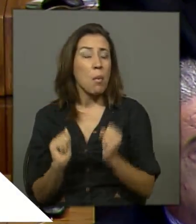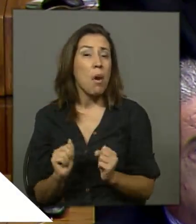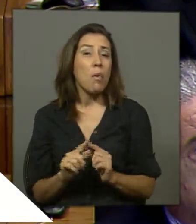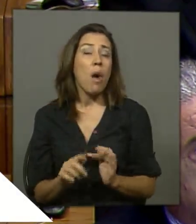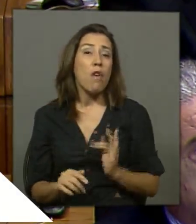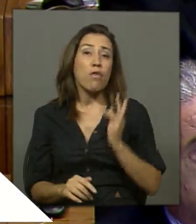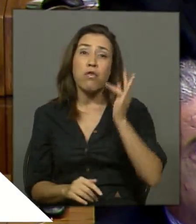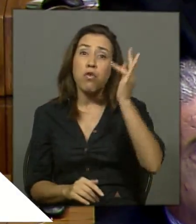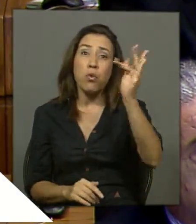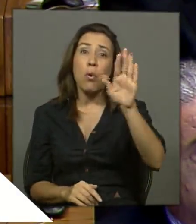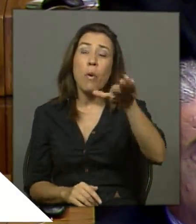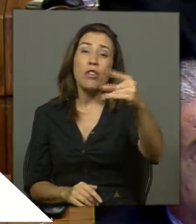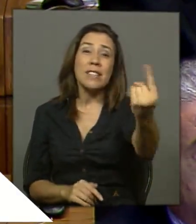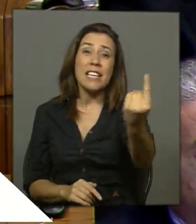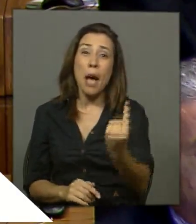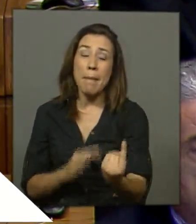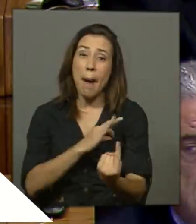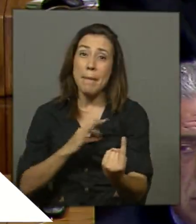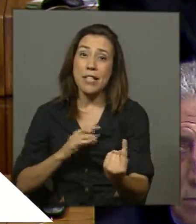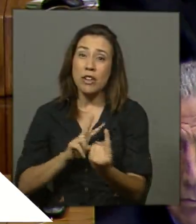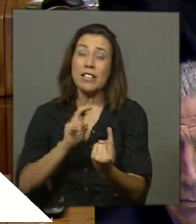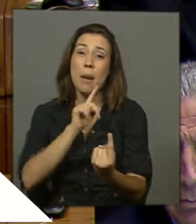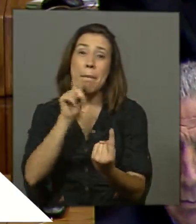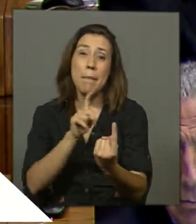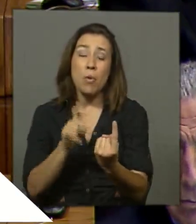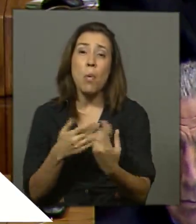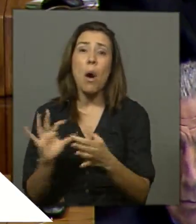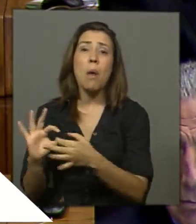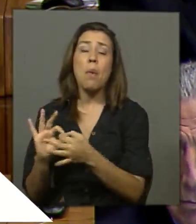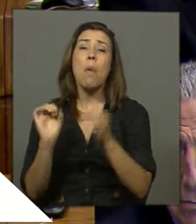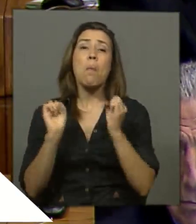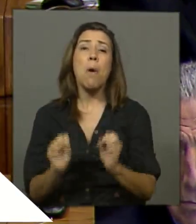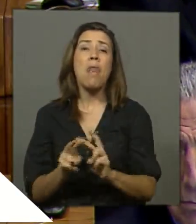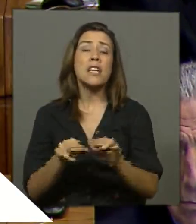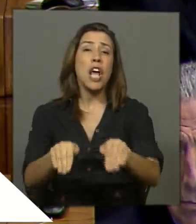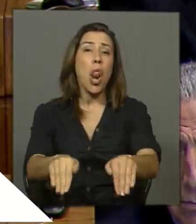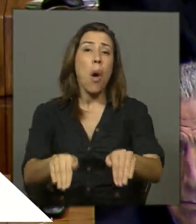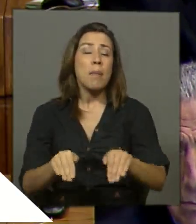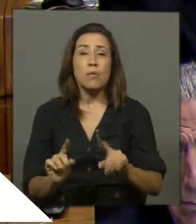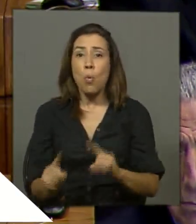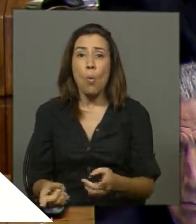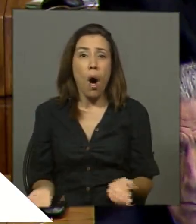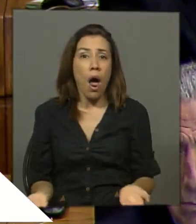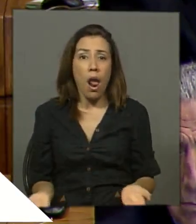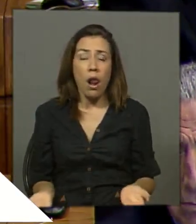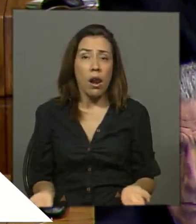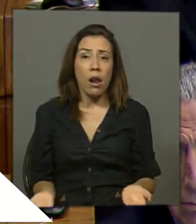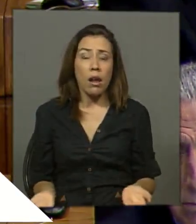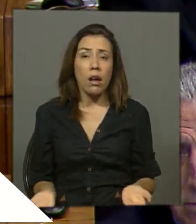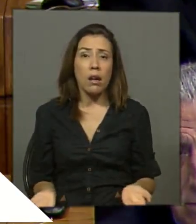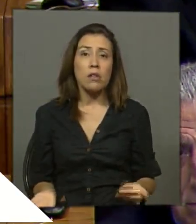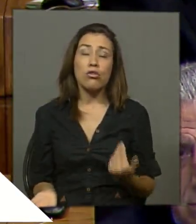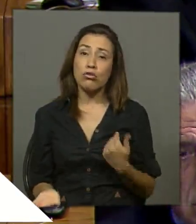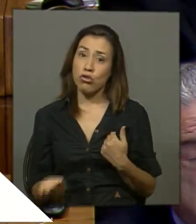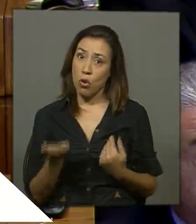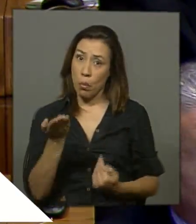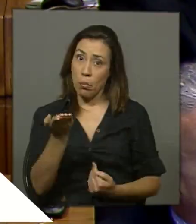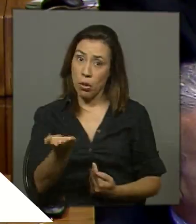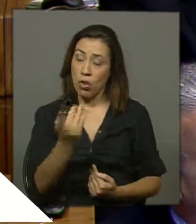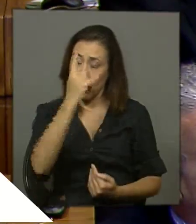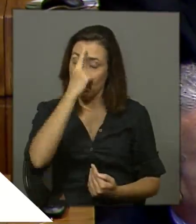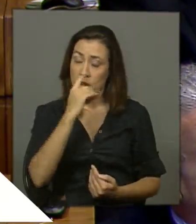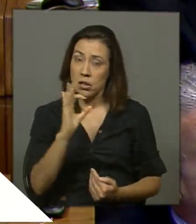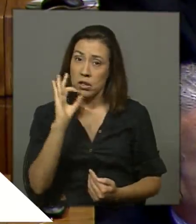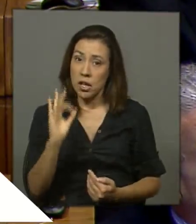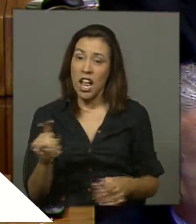pie a que futuras interpelaciones con cualquier motivo también ocurrirá Exactamente lo mismo por lo tanto presidente yo Solicito formalmente